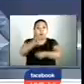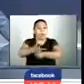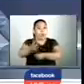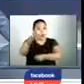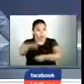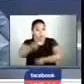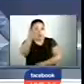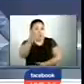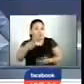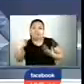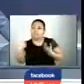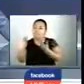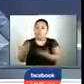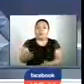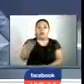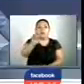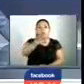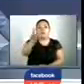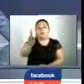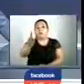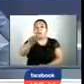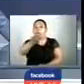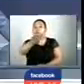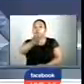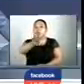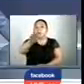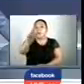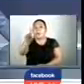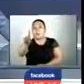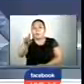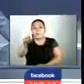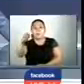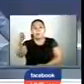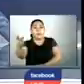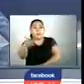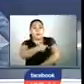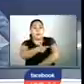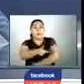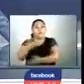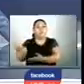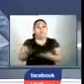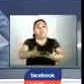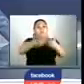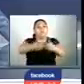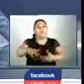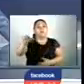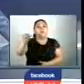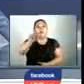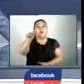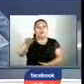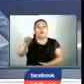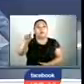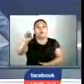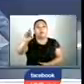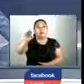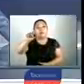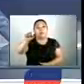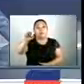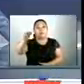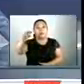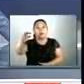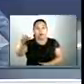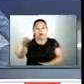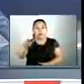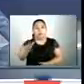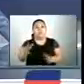este día jueves 321,600 dosis de vacunas de AstraZeneca contra la COVID-19 correspondientes al segundo lote adquirido mediante el